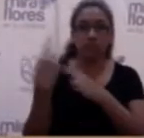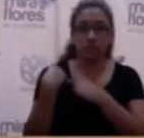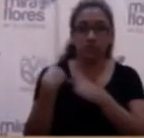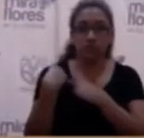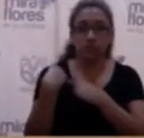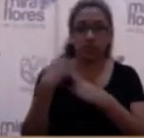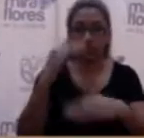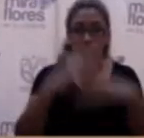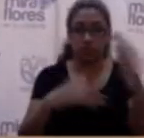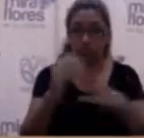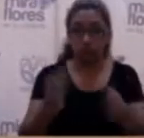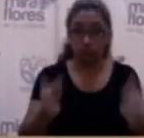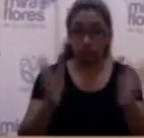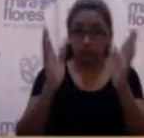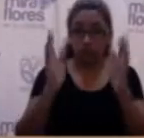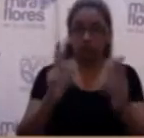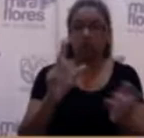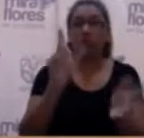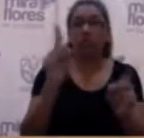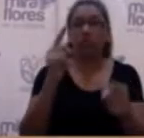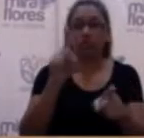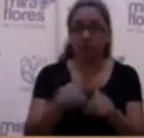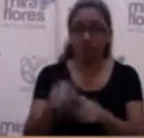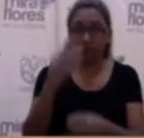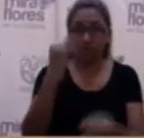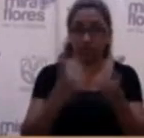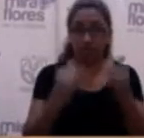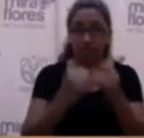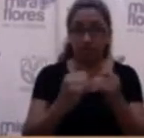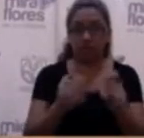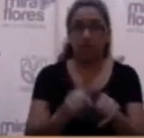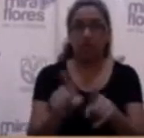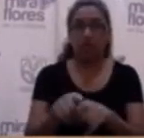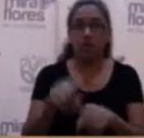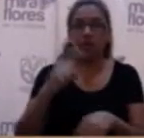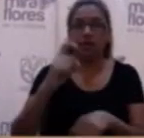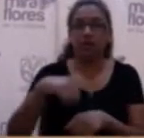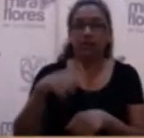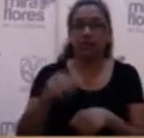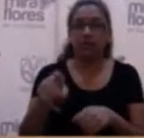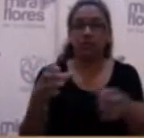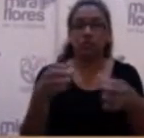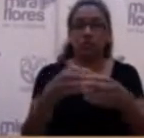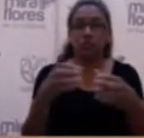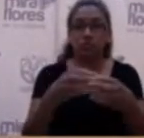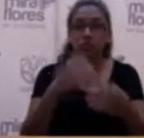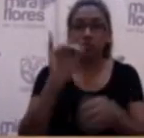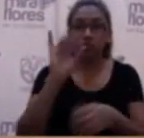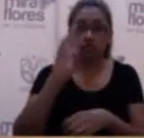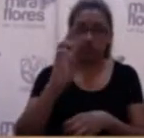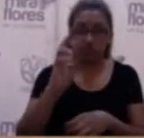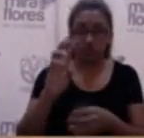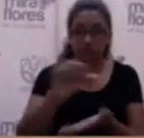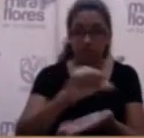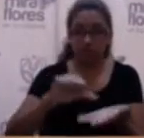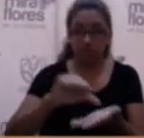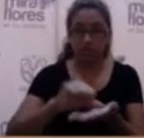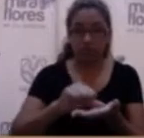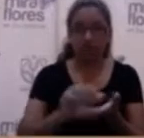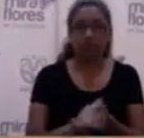obras públicas, y al final quedaron como más necesitados este grupo de 6 parques,